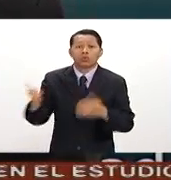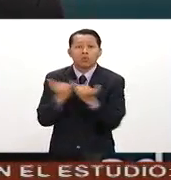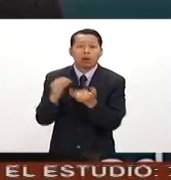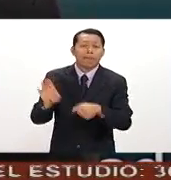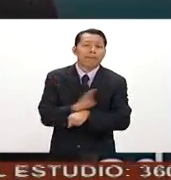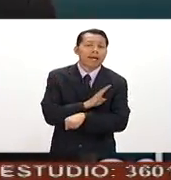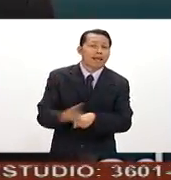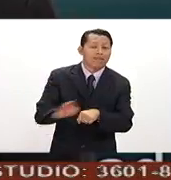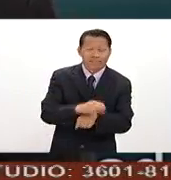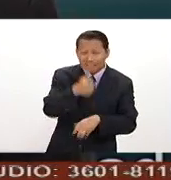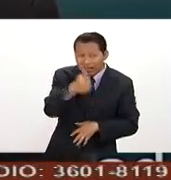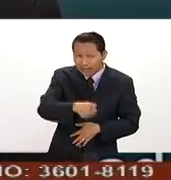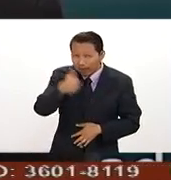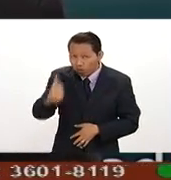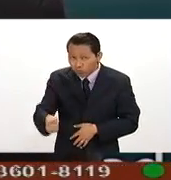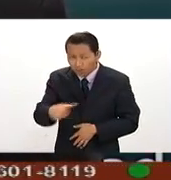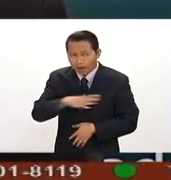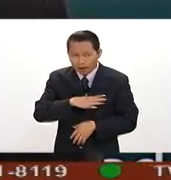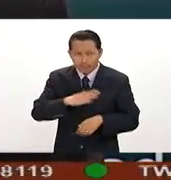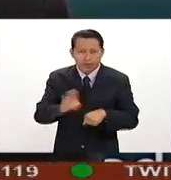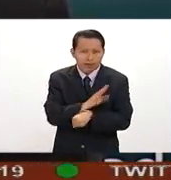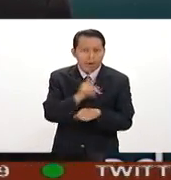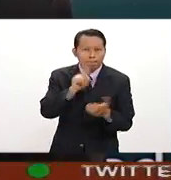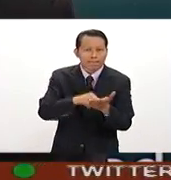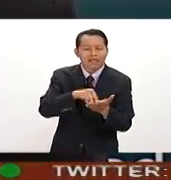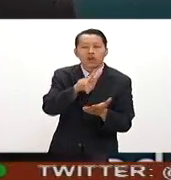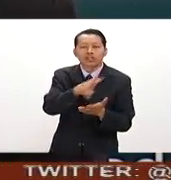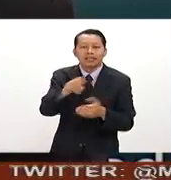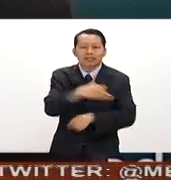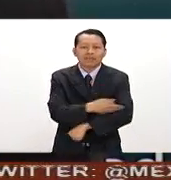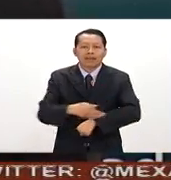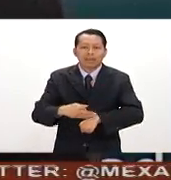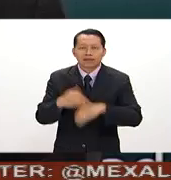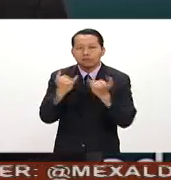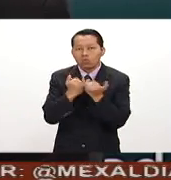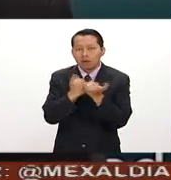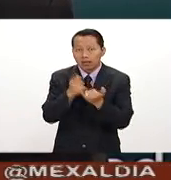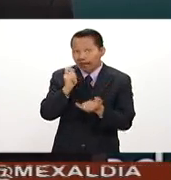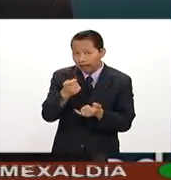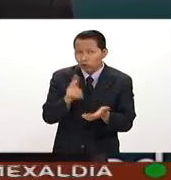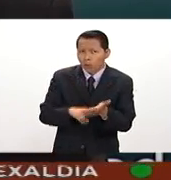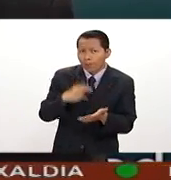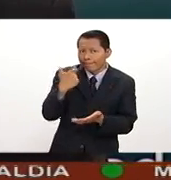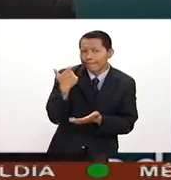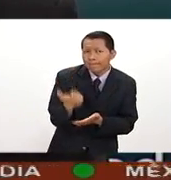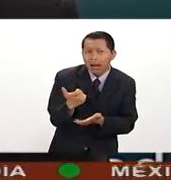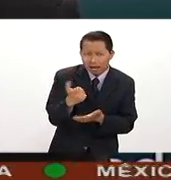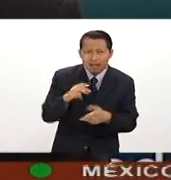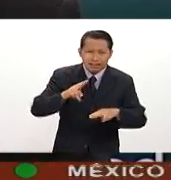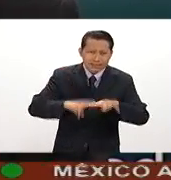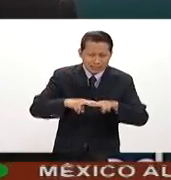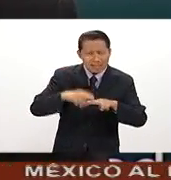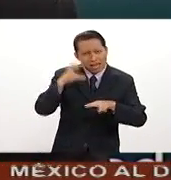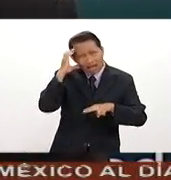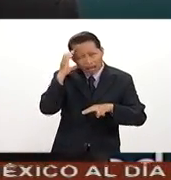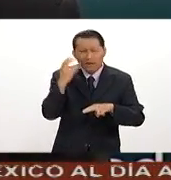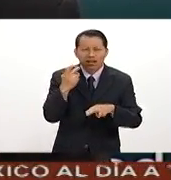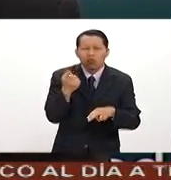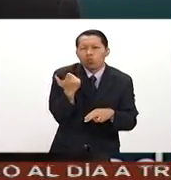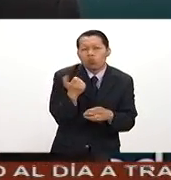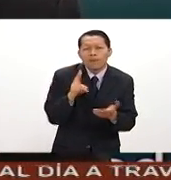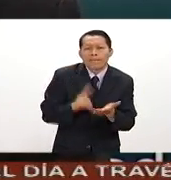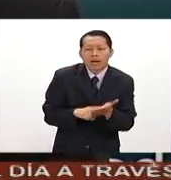beneficiar, cada una a 1,200 familias. El costo de cada una de las sillas es